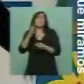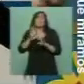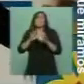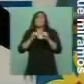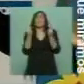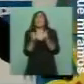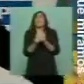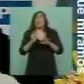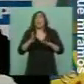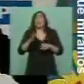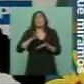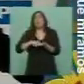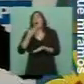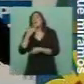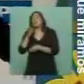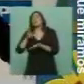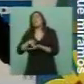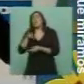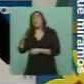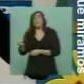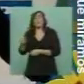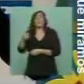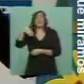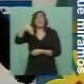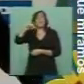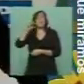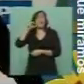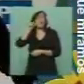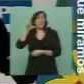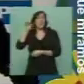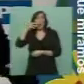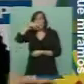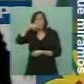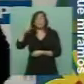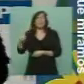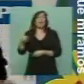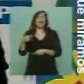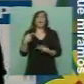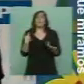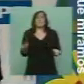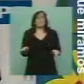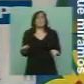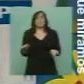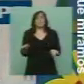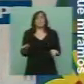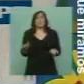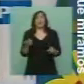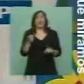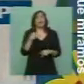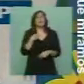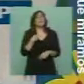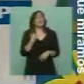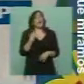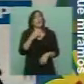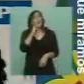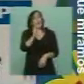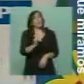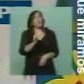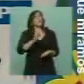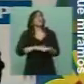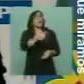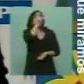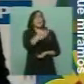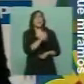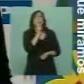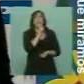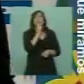más ya no vinculadas con ipf pero bonelli lo quiero nombrar con nombre y apellido nunca lo acostumbro a hacer pero lo tengo que hacer No